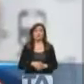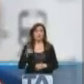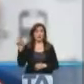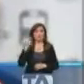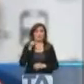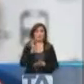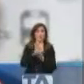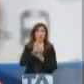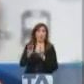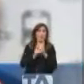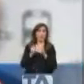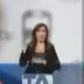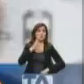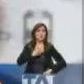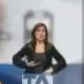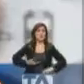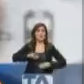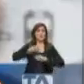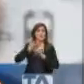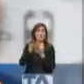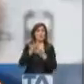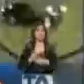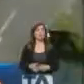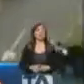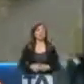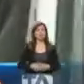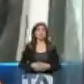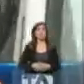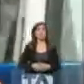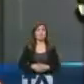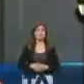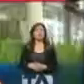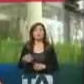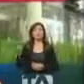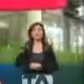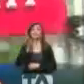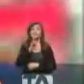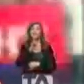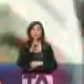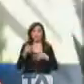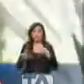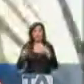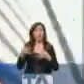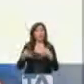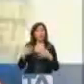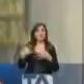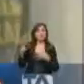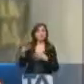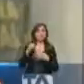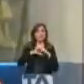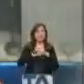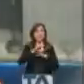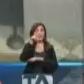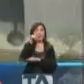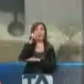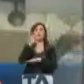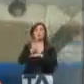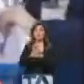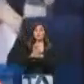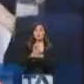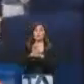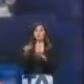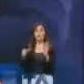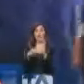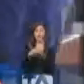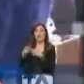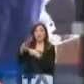Consenzao Santos. Por la información del Departamento de Justicia de Estados Unidos que ya remitió a la Fiscalía Ecuatoriana y el pendrive